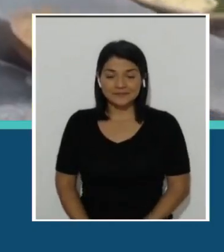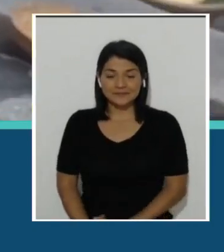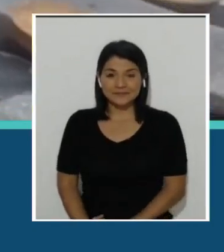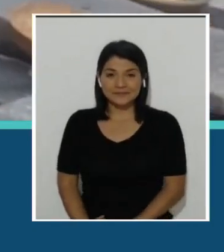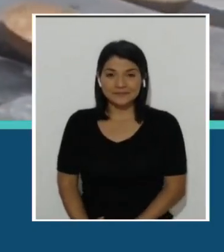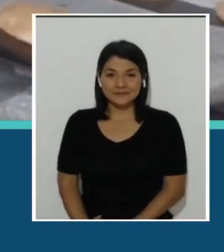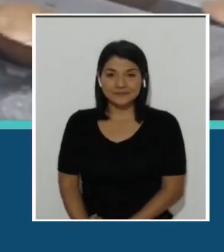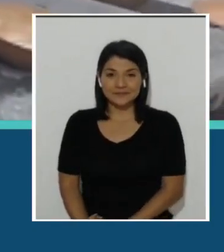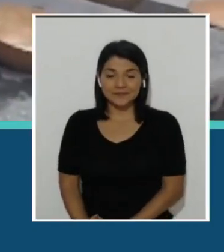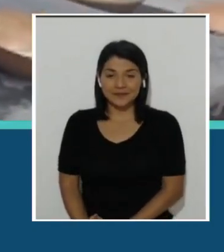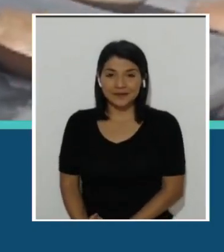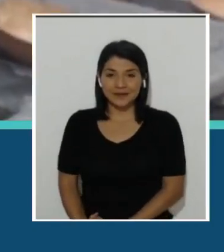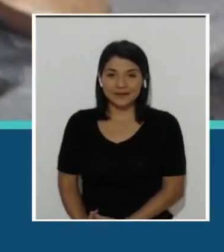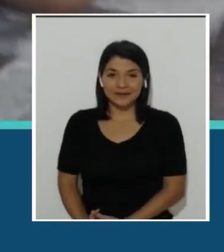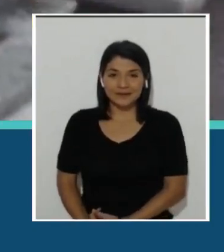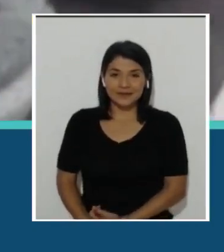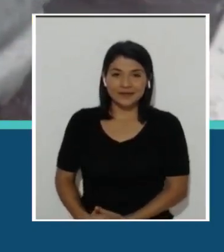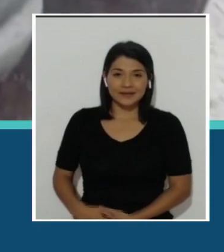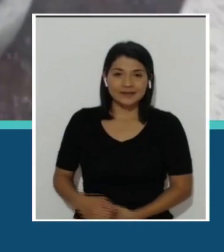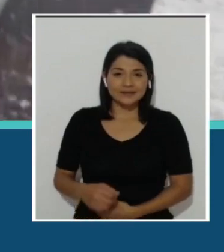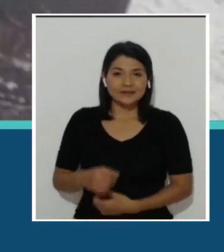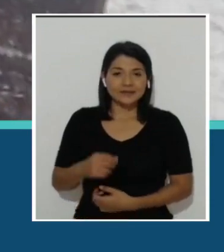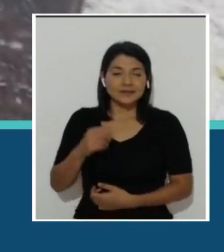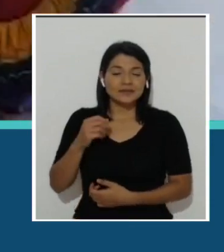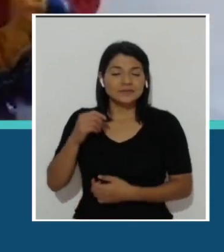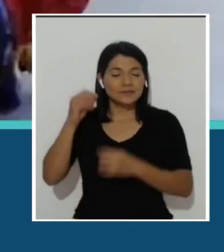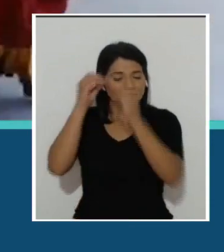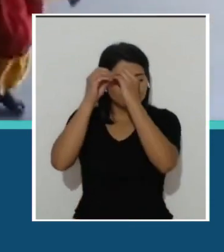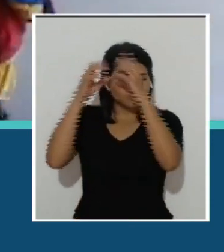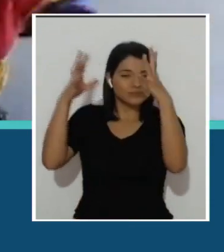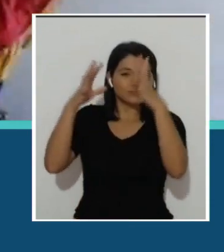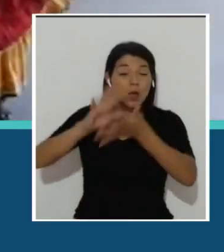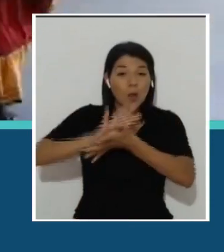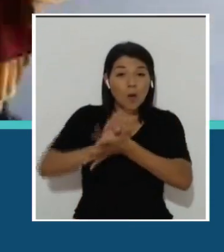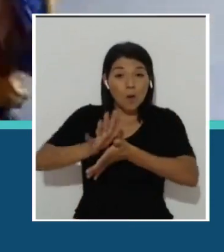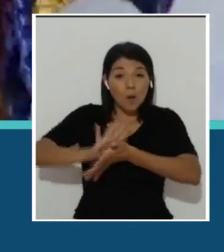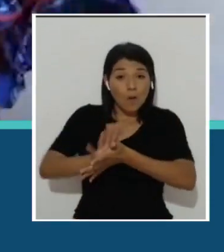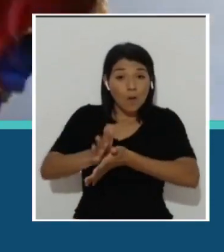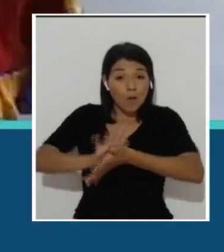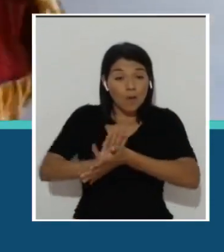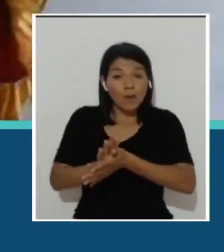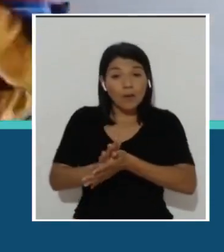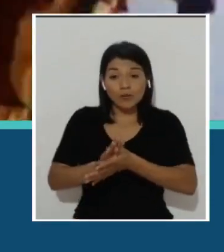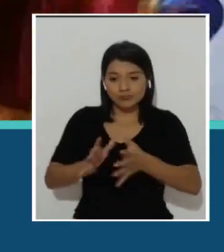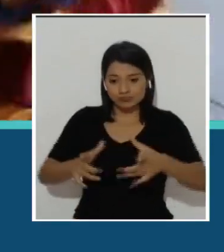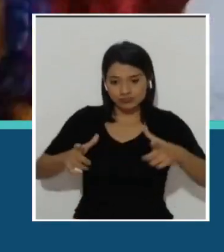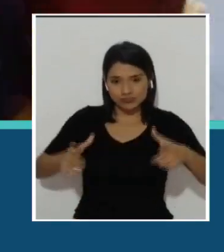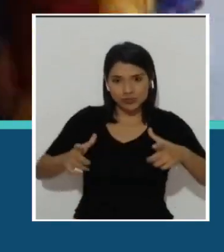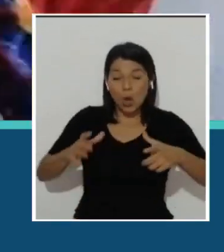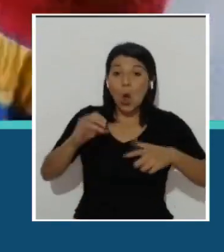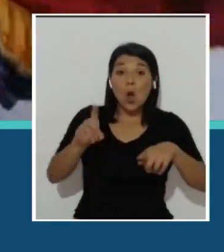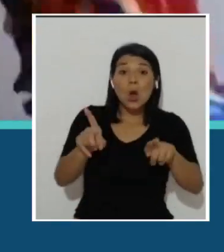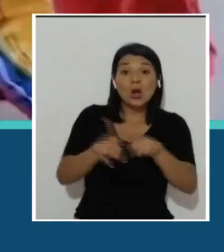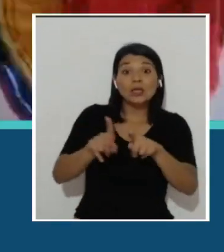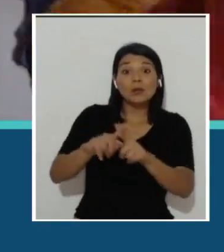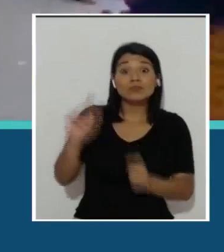en una tortilla palmeada o en el tradicional punto guanacasteco.